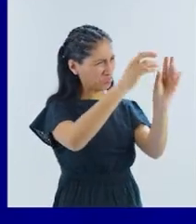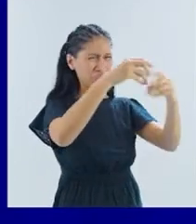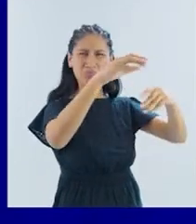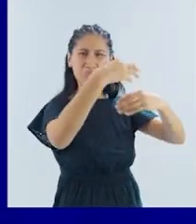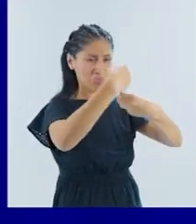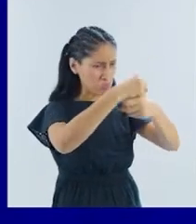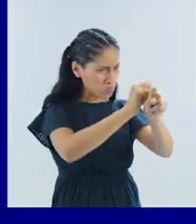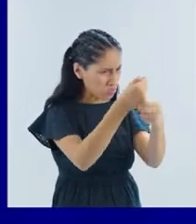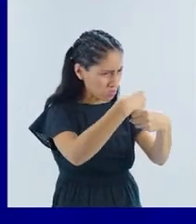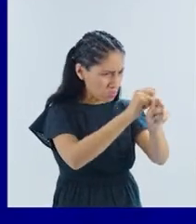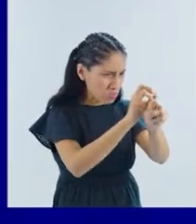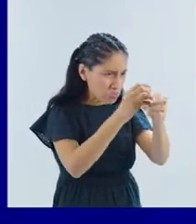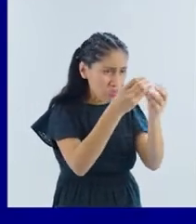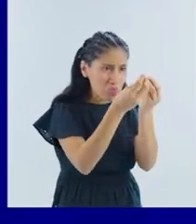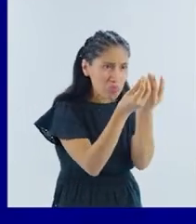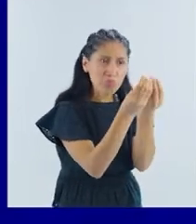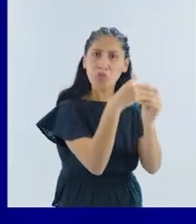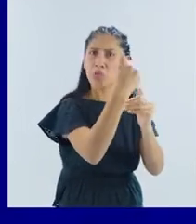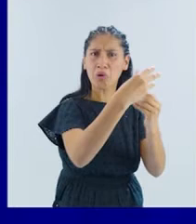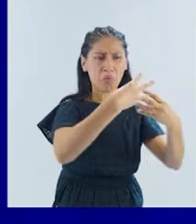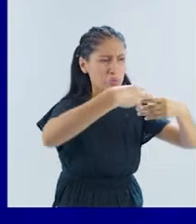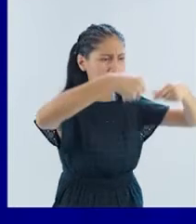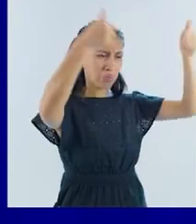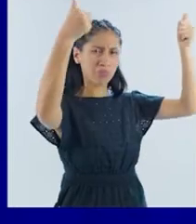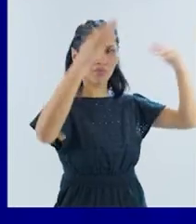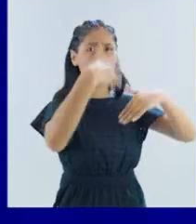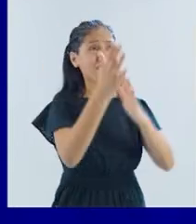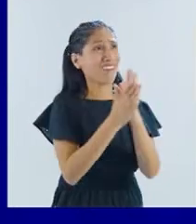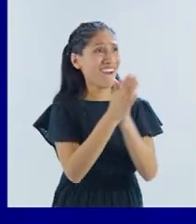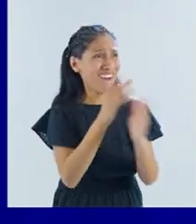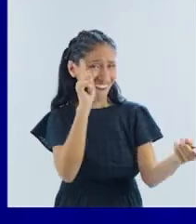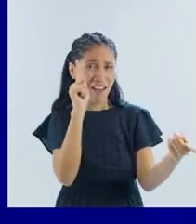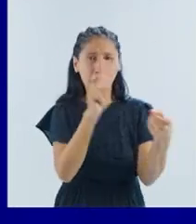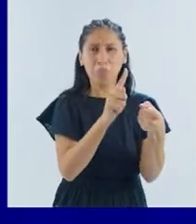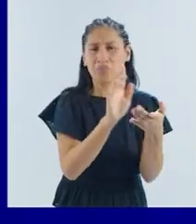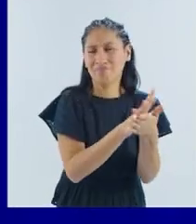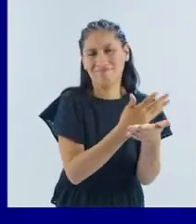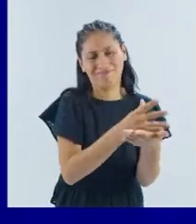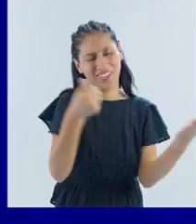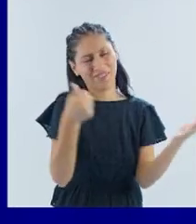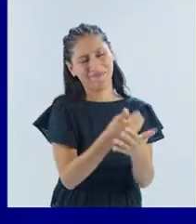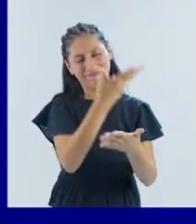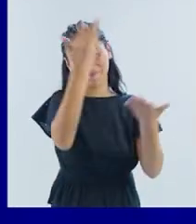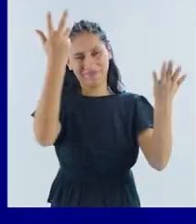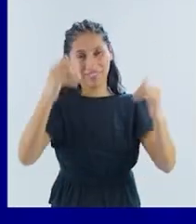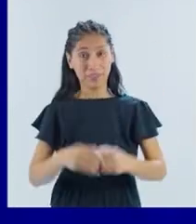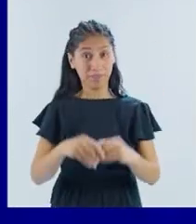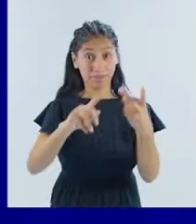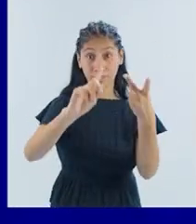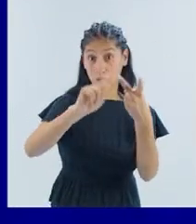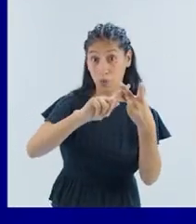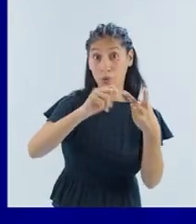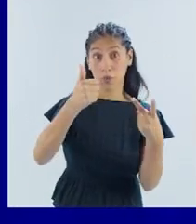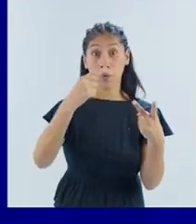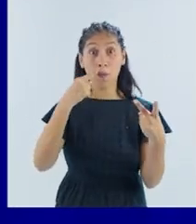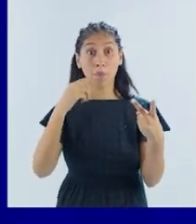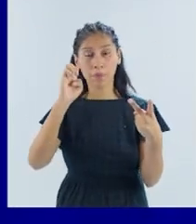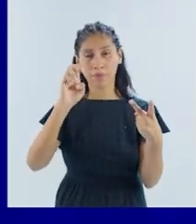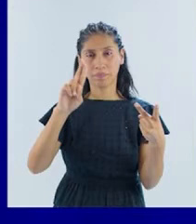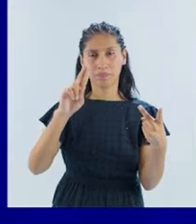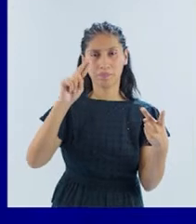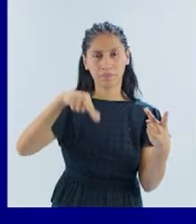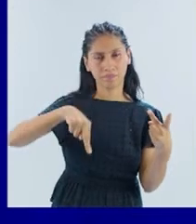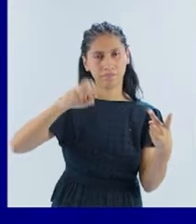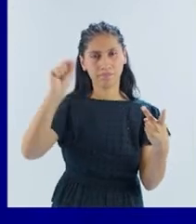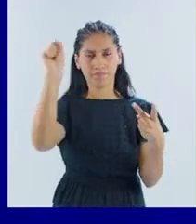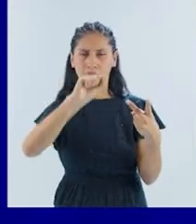entorno. Casi nada depende de nuestros humildes sueños. Ernesto, eso les ocurre solo